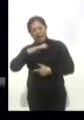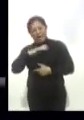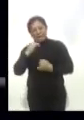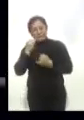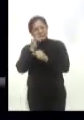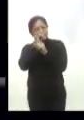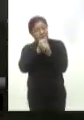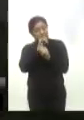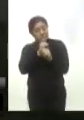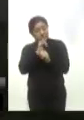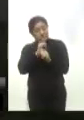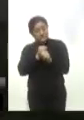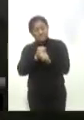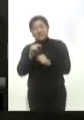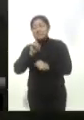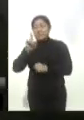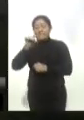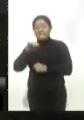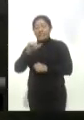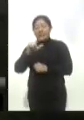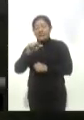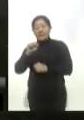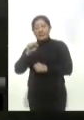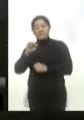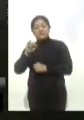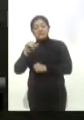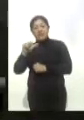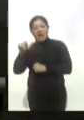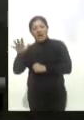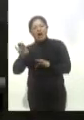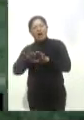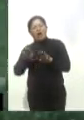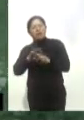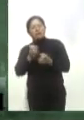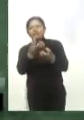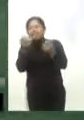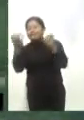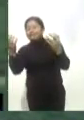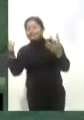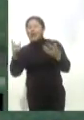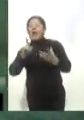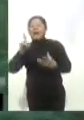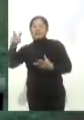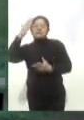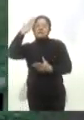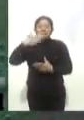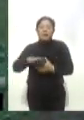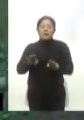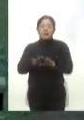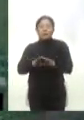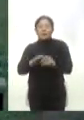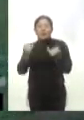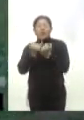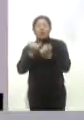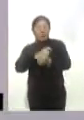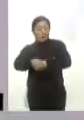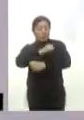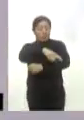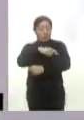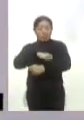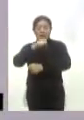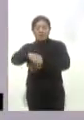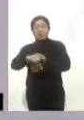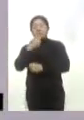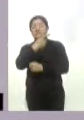metodología probada en Malasia para la medición de esta especie y se reforestará la zona boscosa con 150.000 árboles.